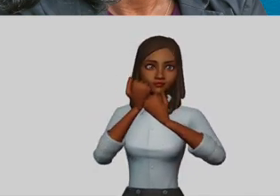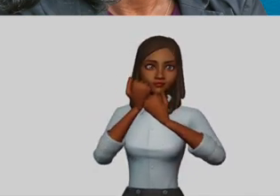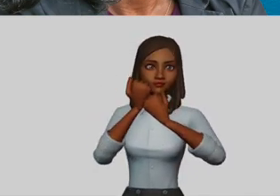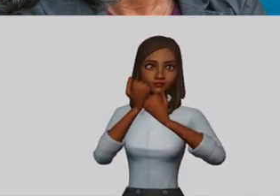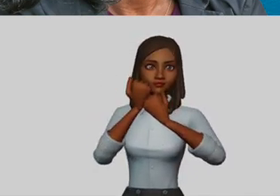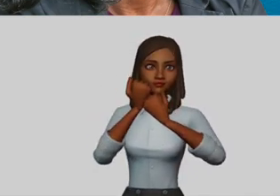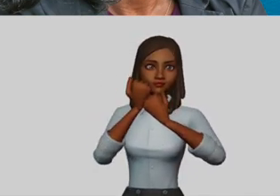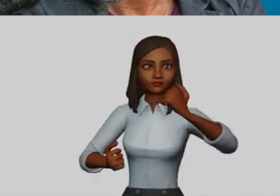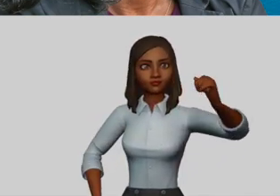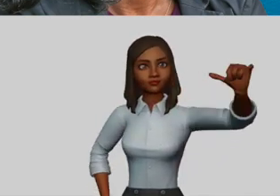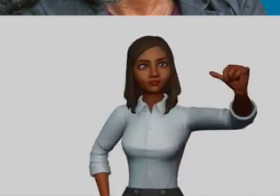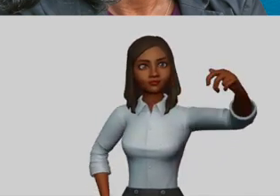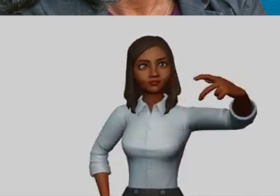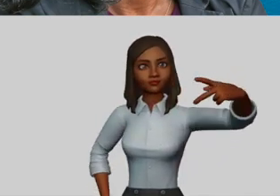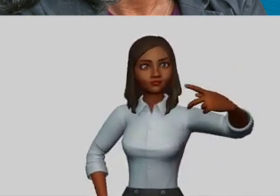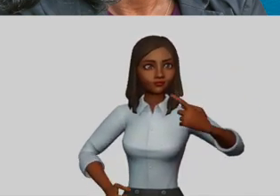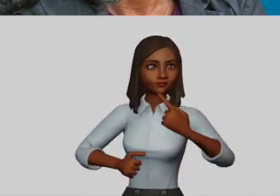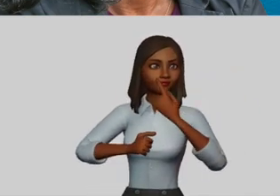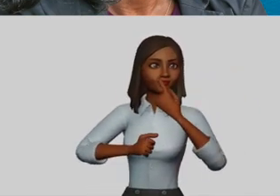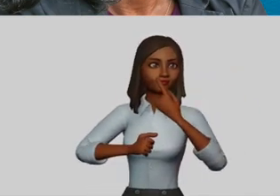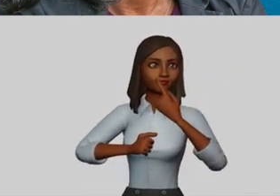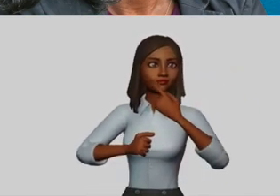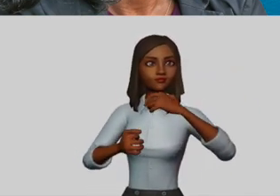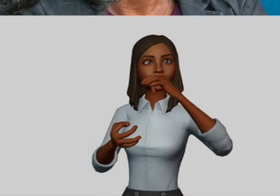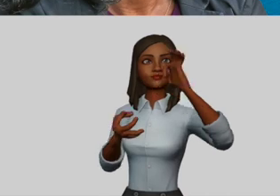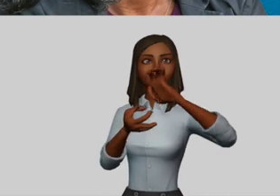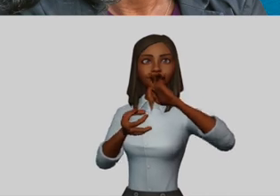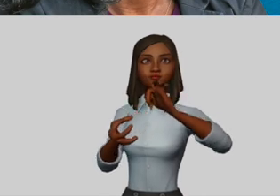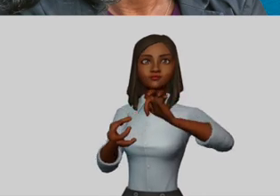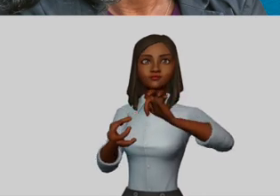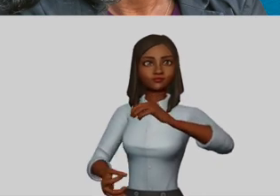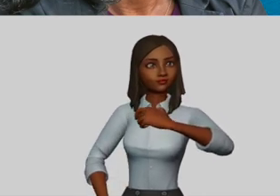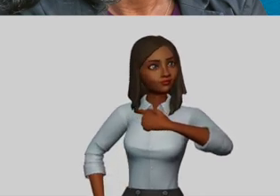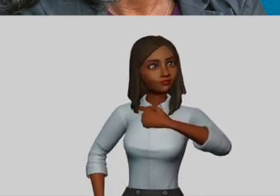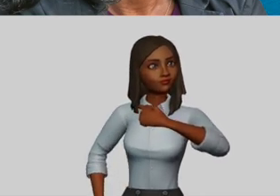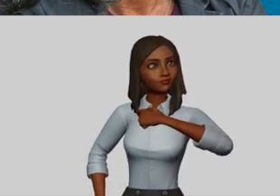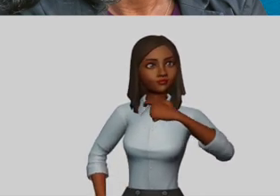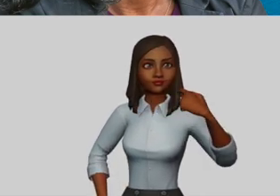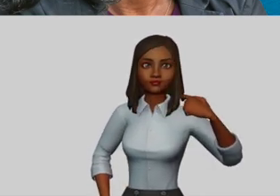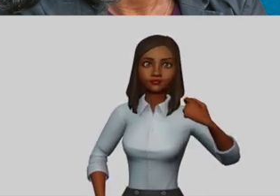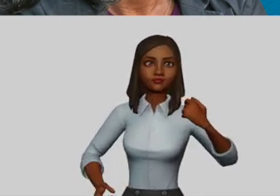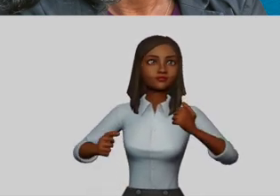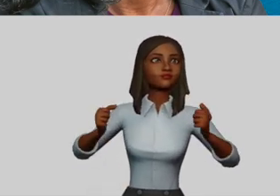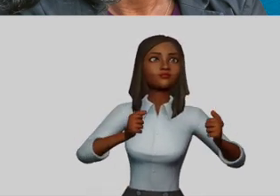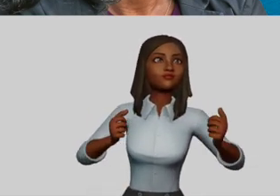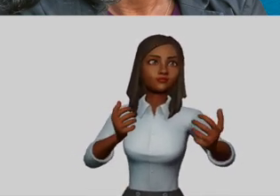a ser más pequeña que lo que tú vas a tener en un Zoom y ahí uh-huh. no ayuda con el accuracy.